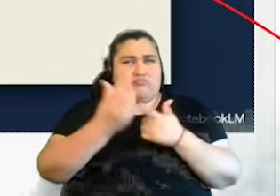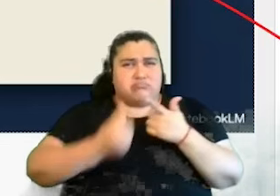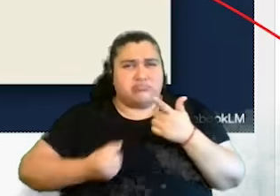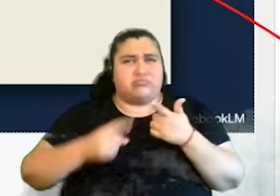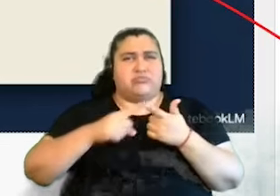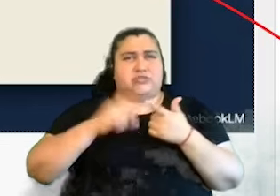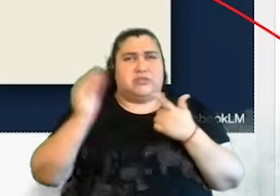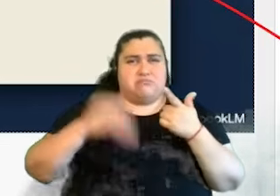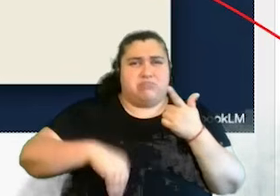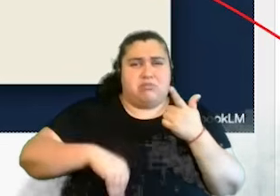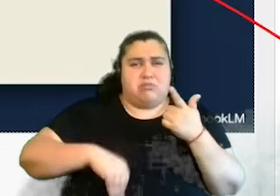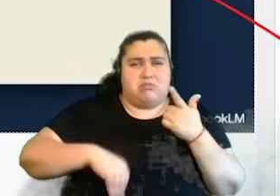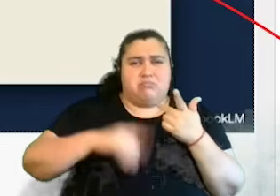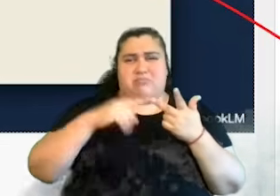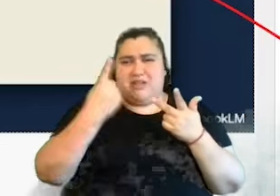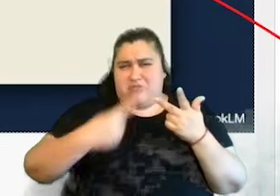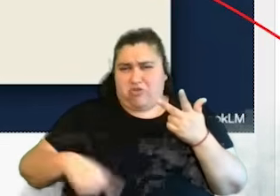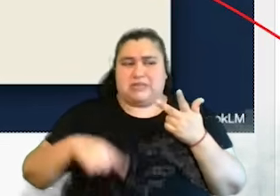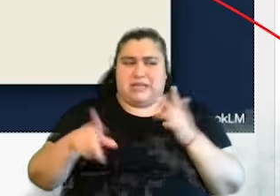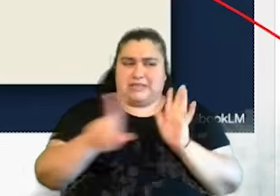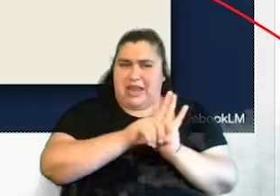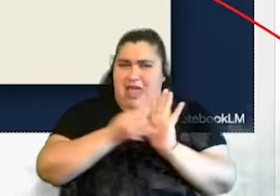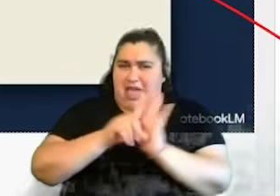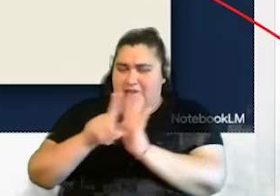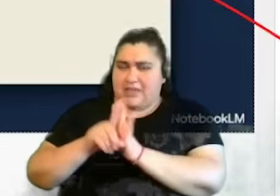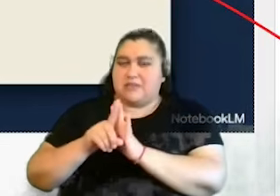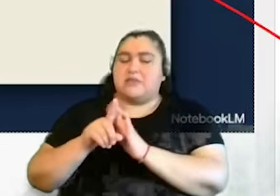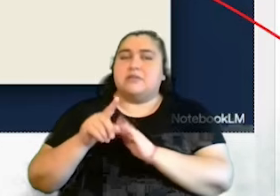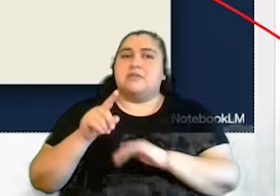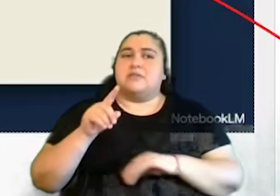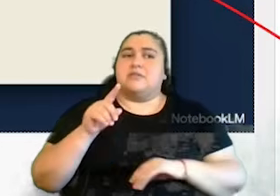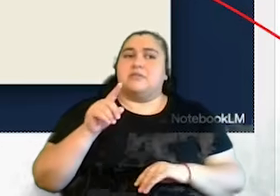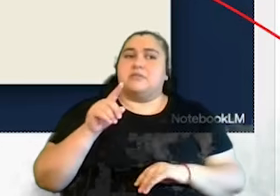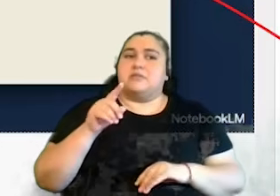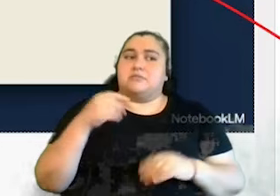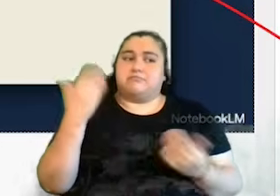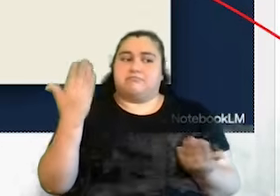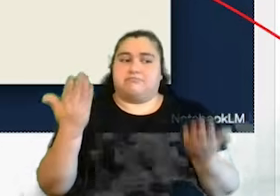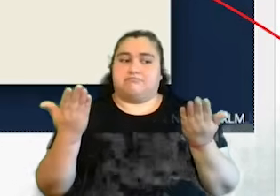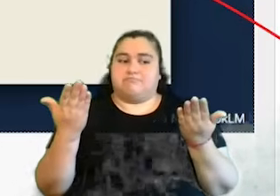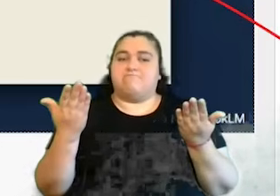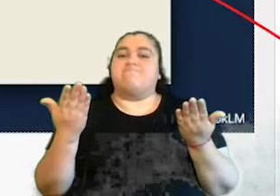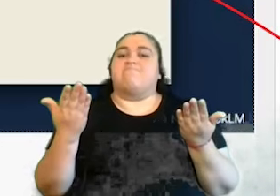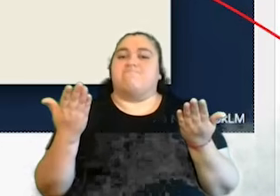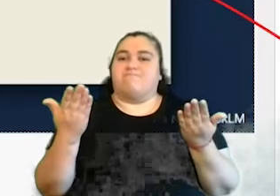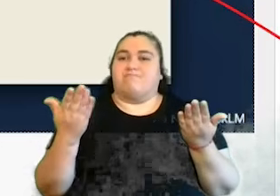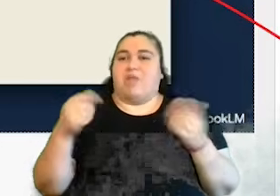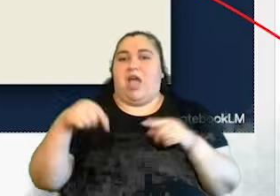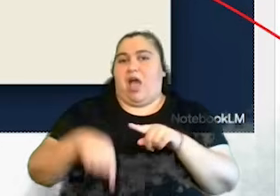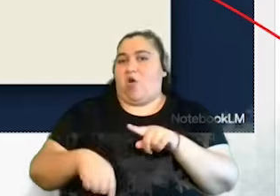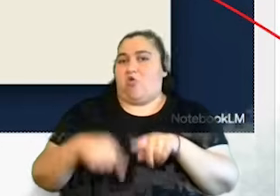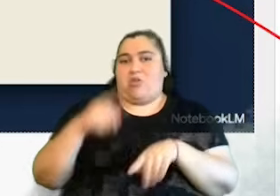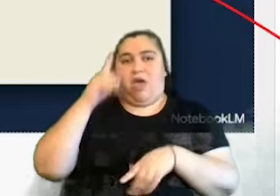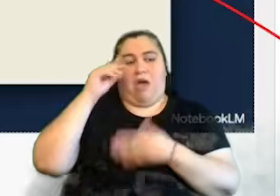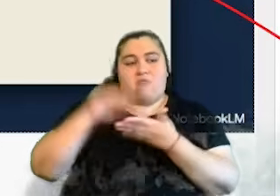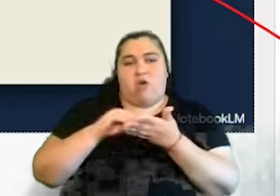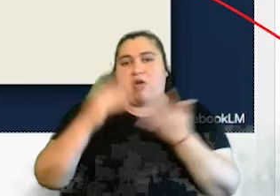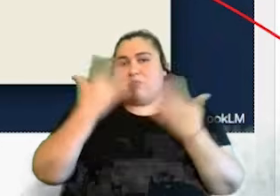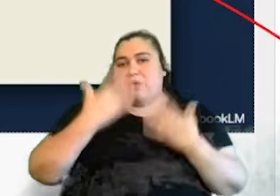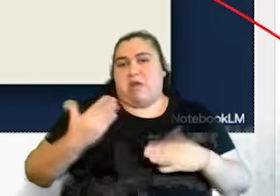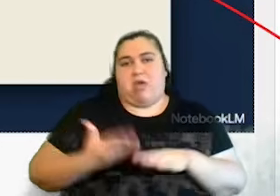sucesivas cosas que podría llegar a ver oportunamente. Bueno, en este caso ya se están anticipando y ante esta situación el